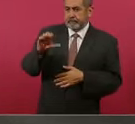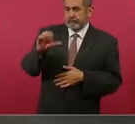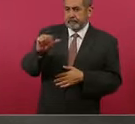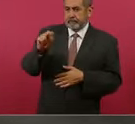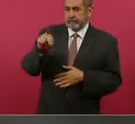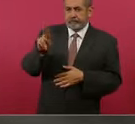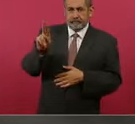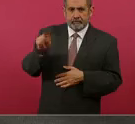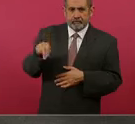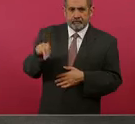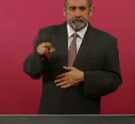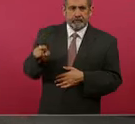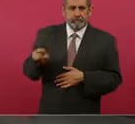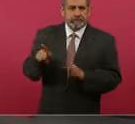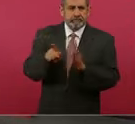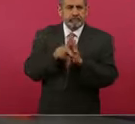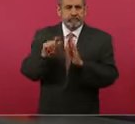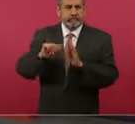de